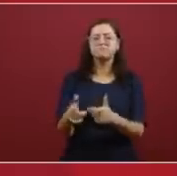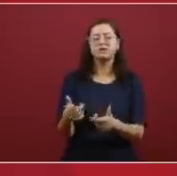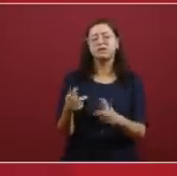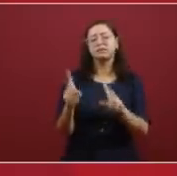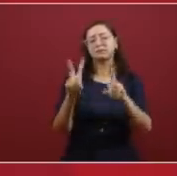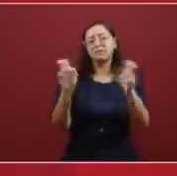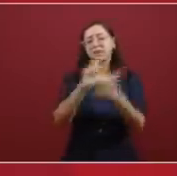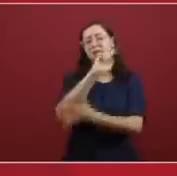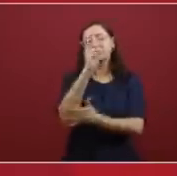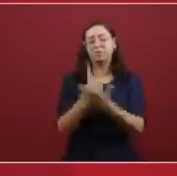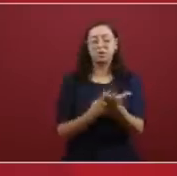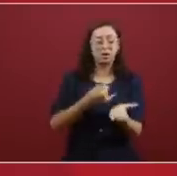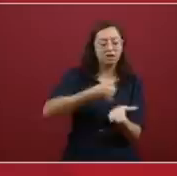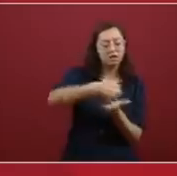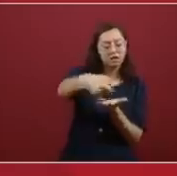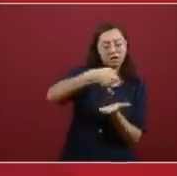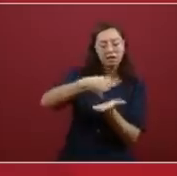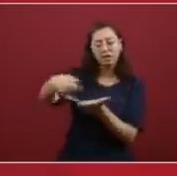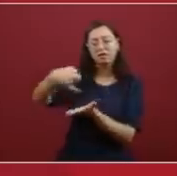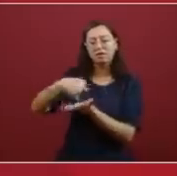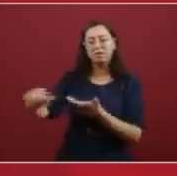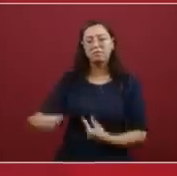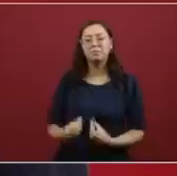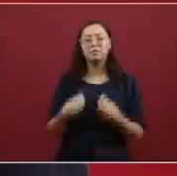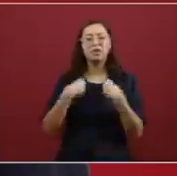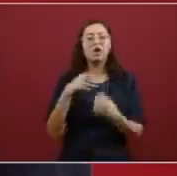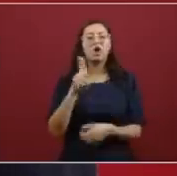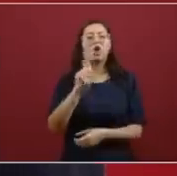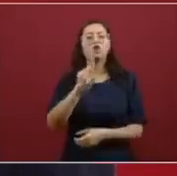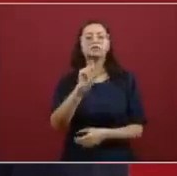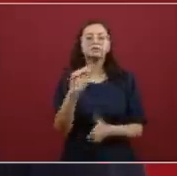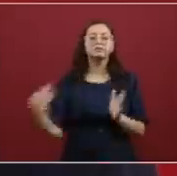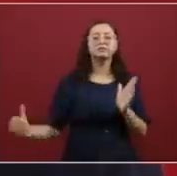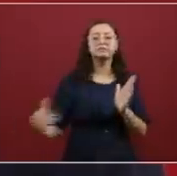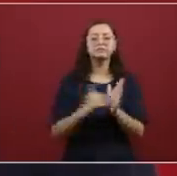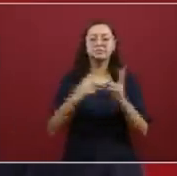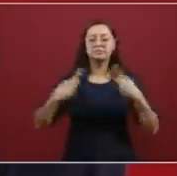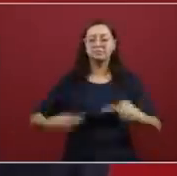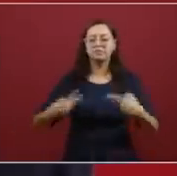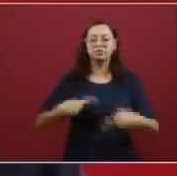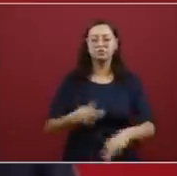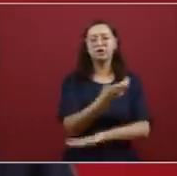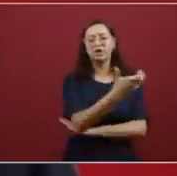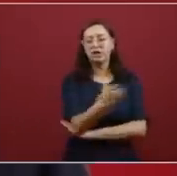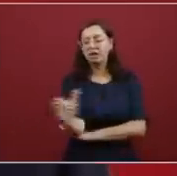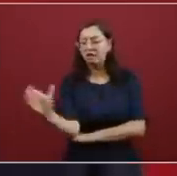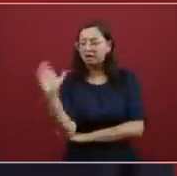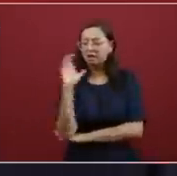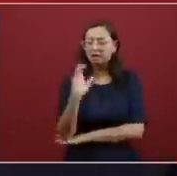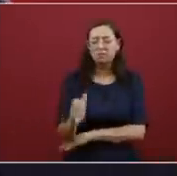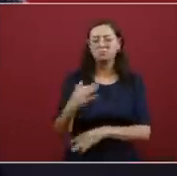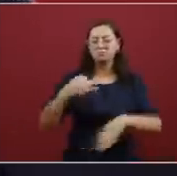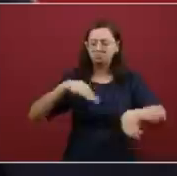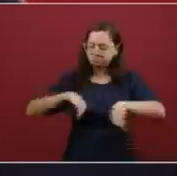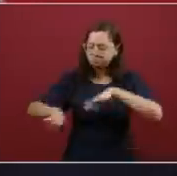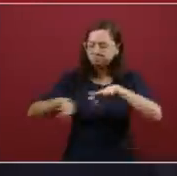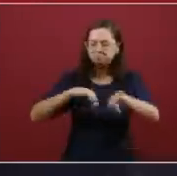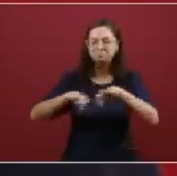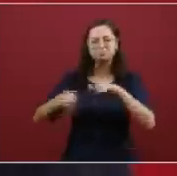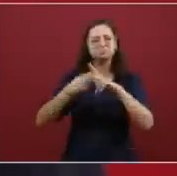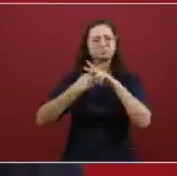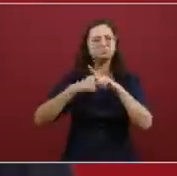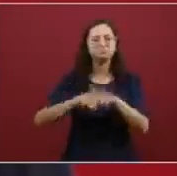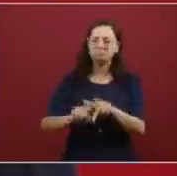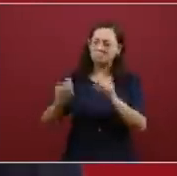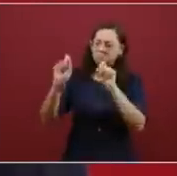80,000 campesinos que están ya recibiendo jornales para trabajar en sus